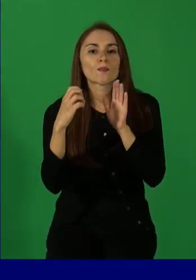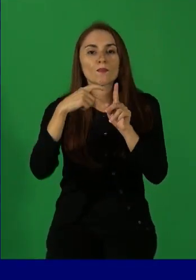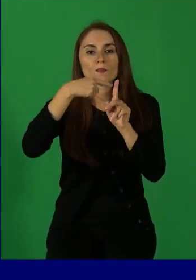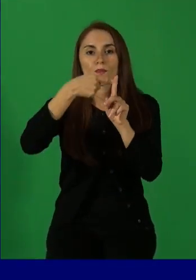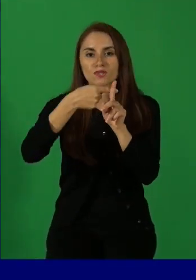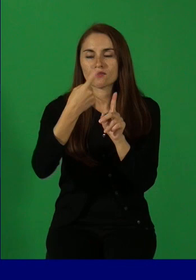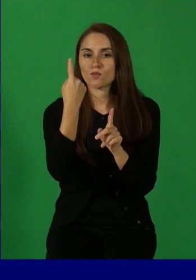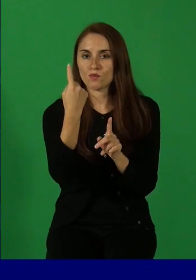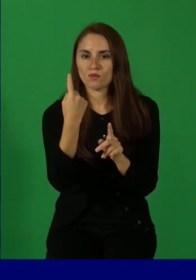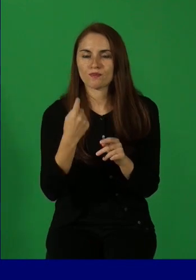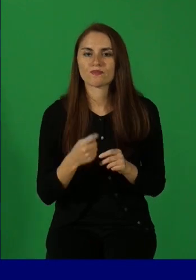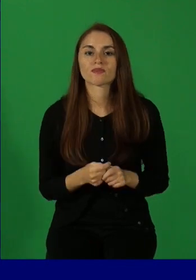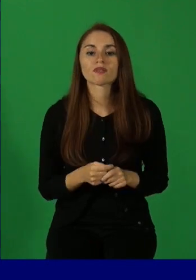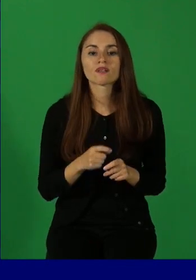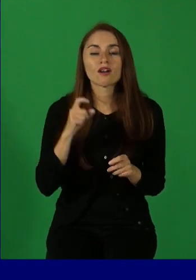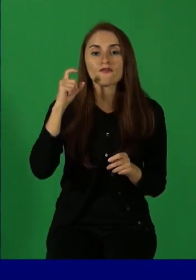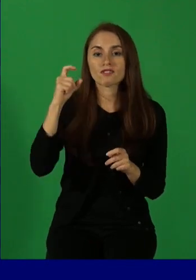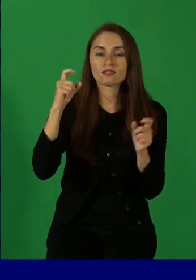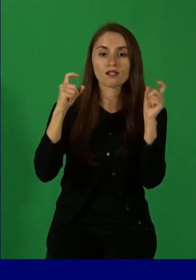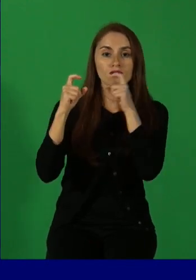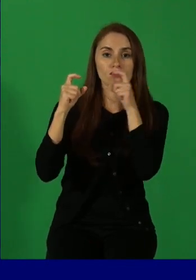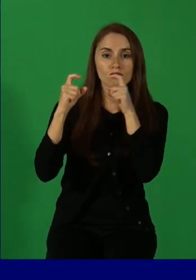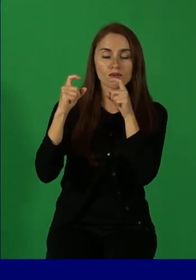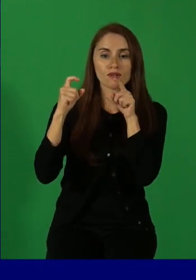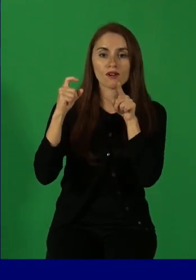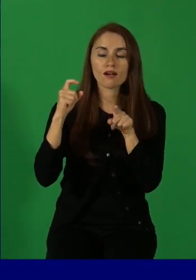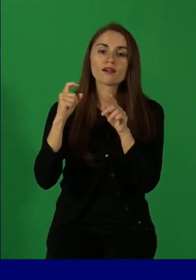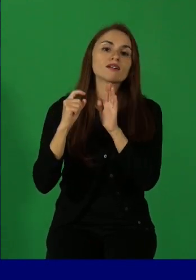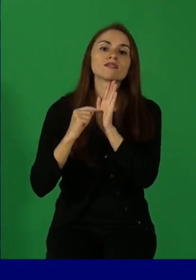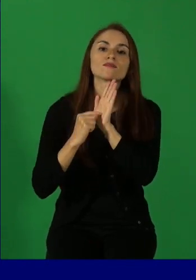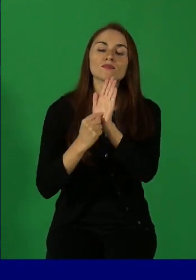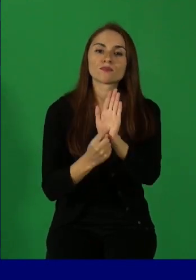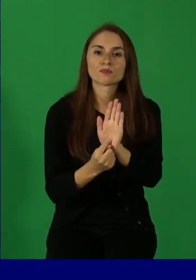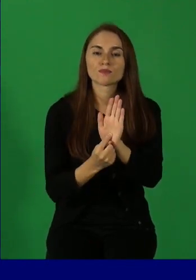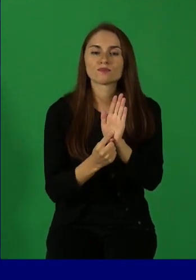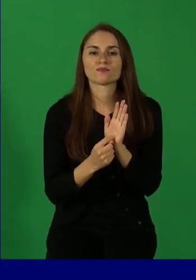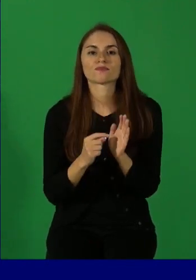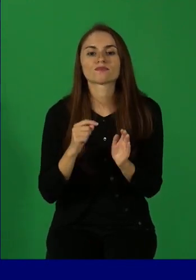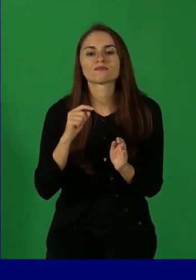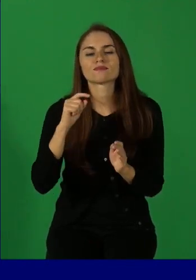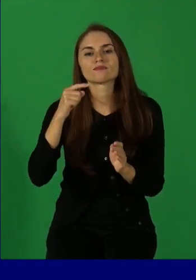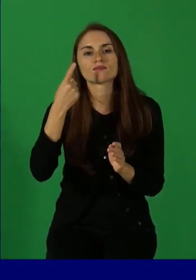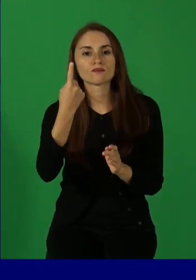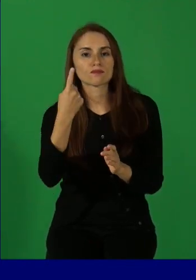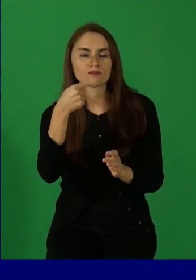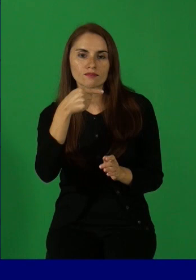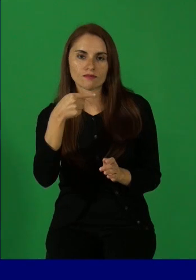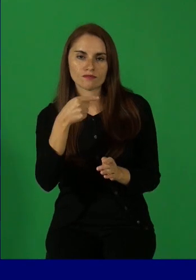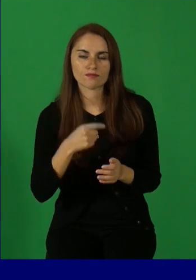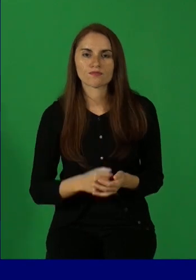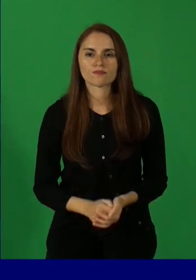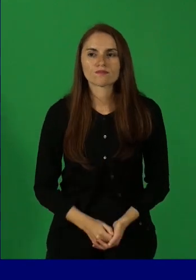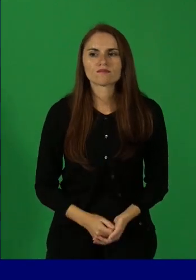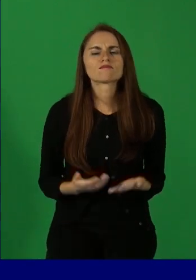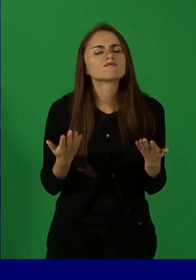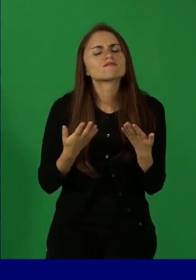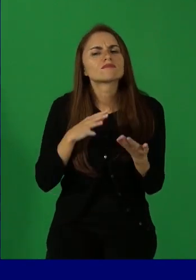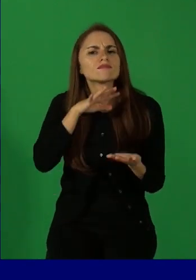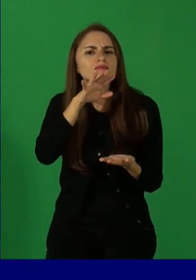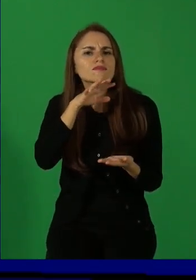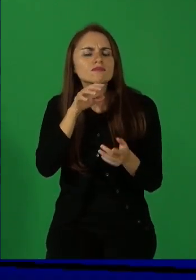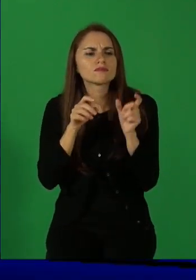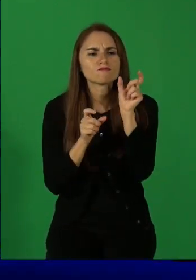positivo, y la ficha roja, que va a representarse con el 1 negativo. ¿Cómo vamos a usar estas fichas